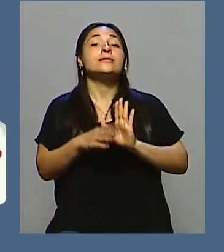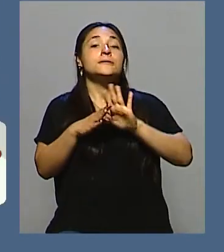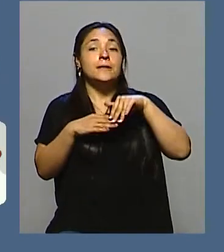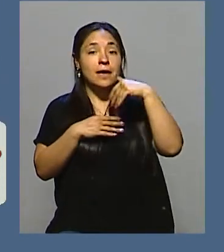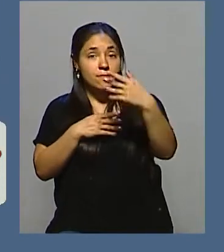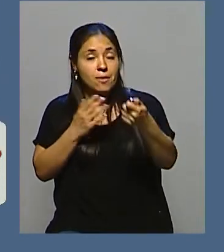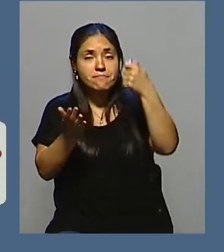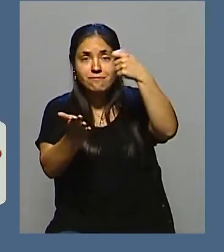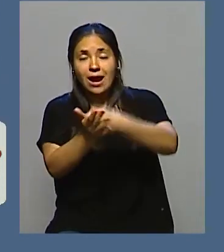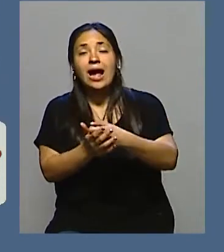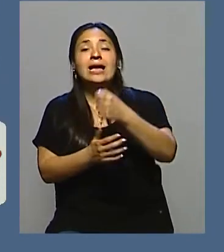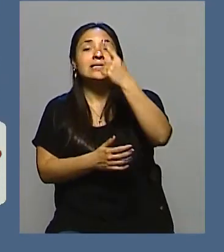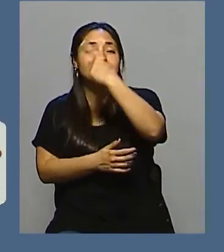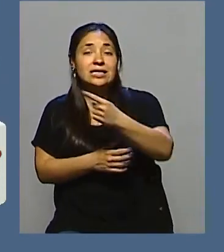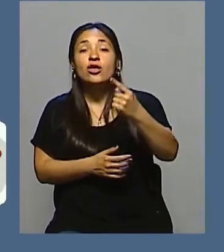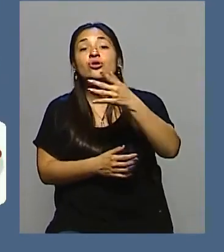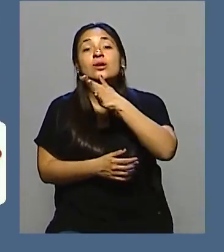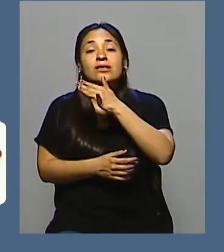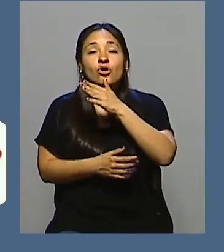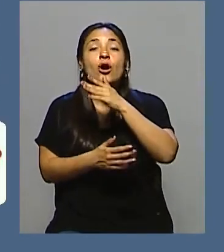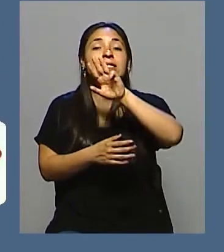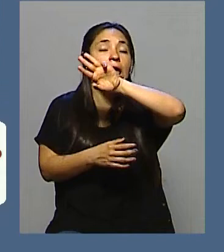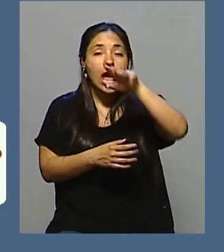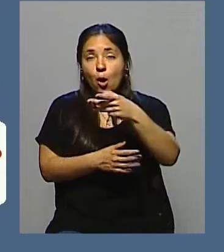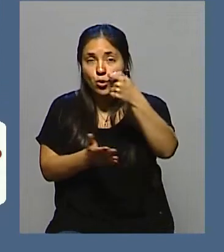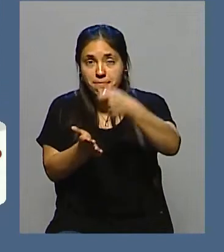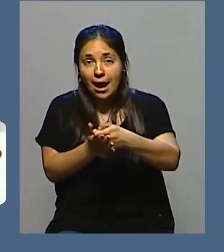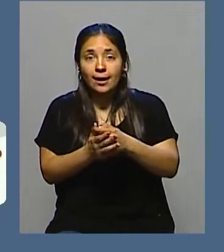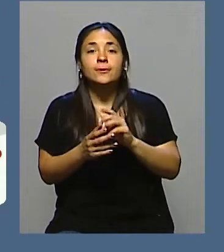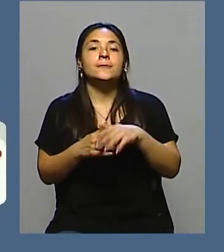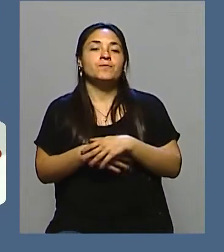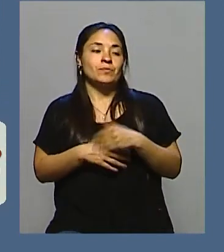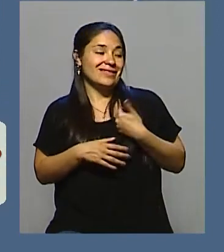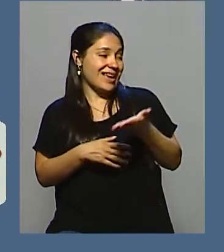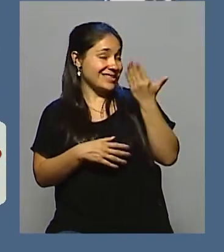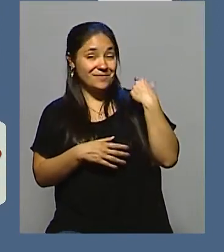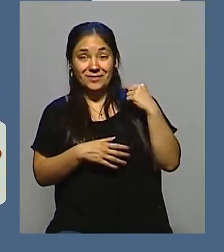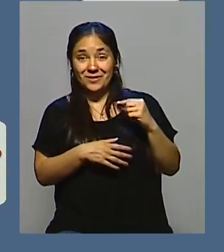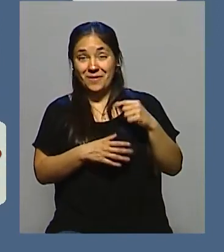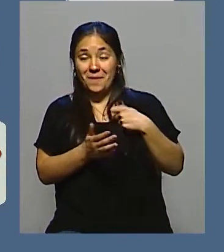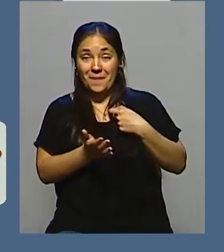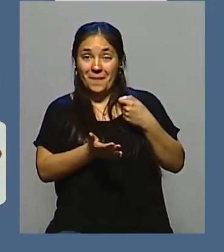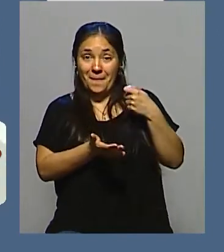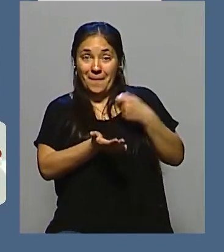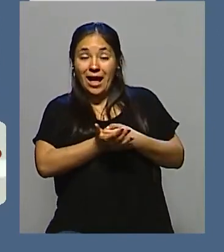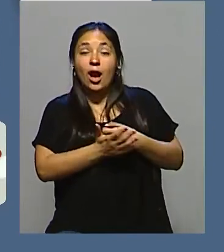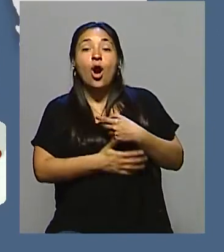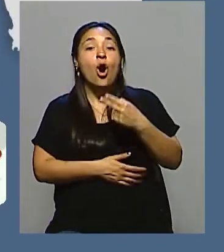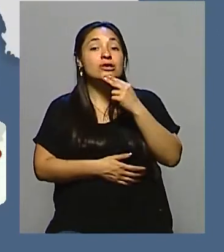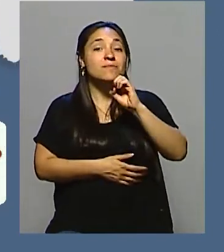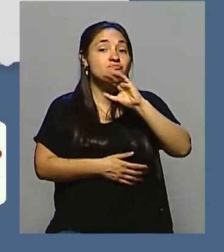a 114 euros y a partir del día antes de ayer se ha bajado de un ulterior